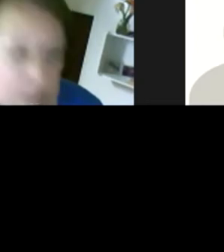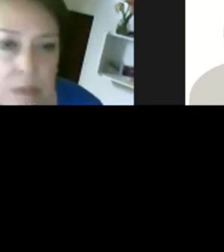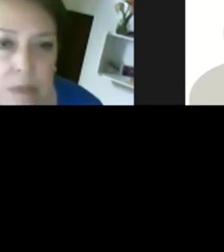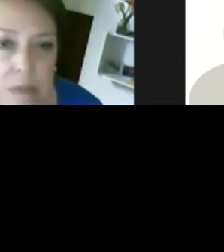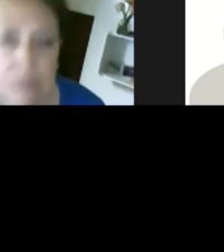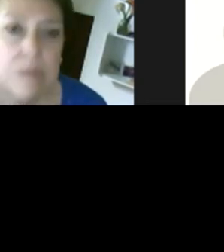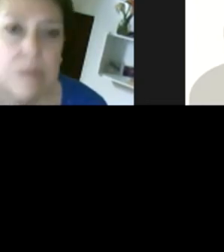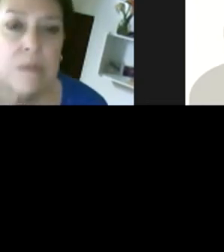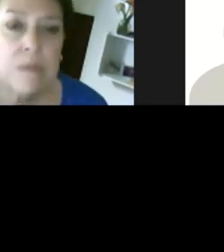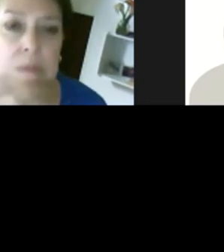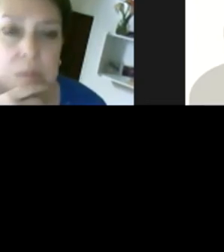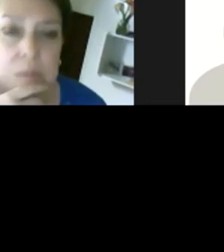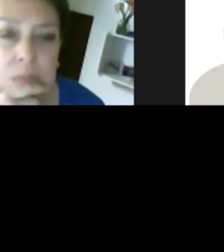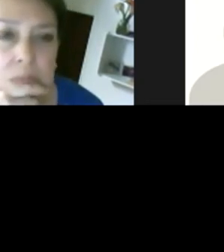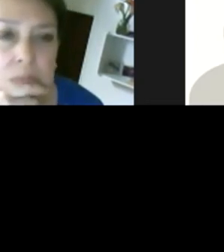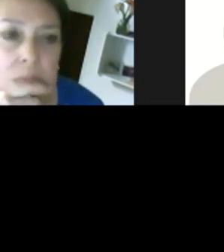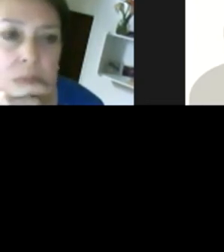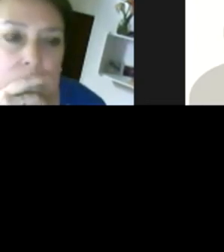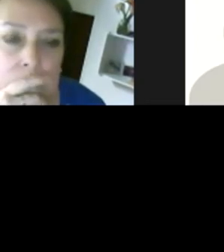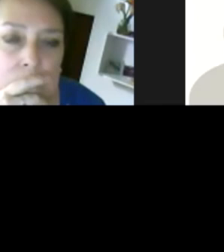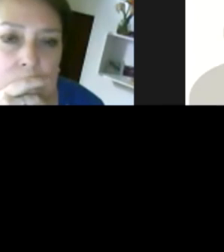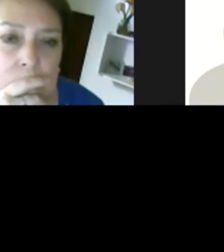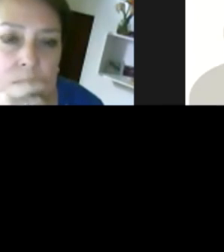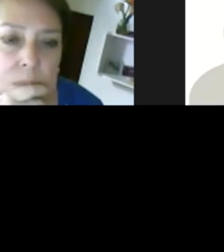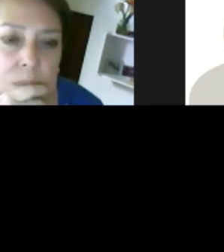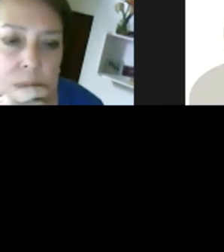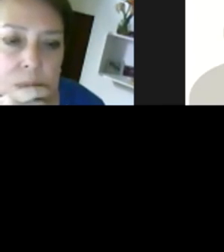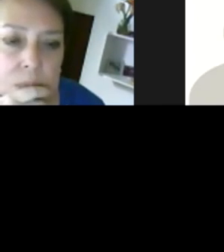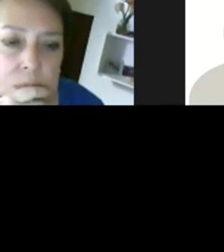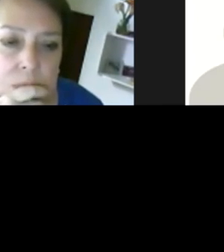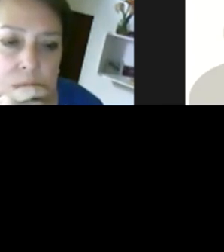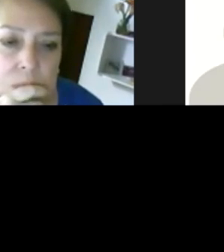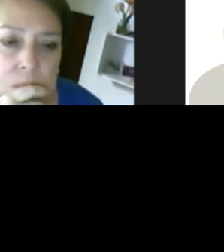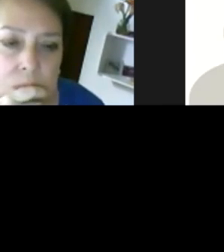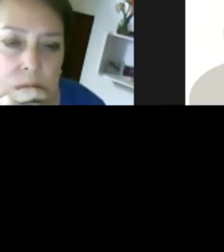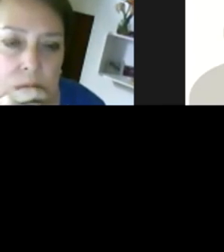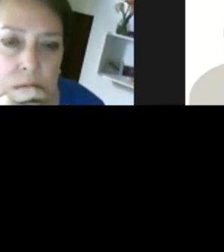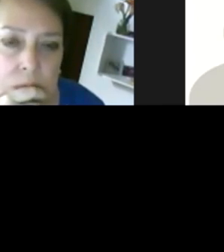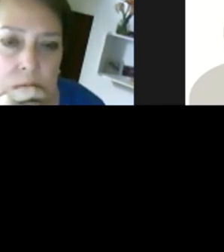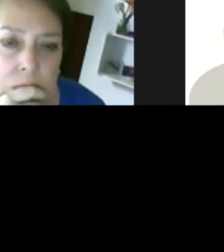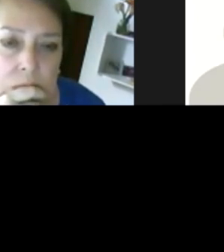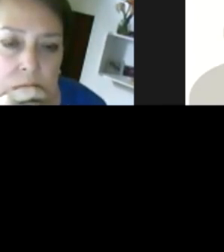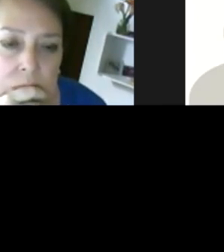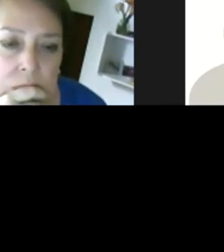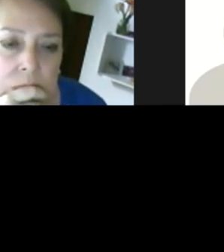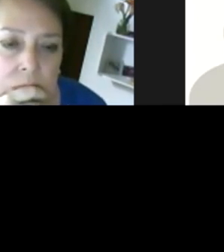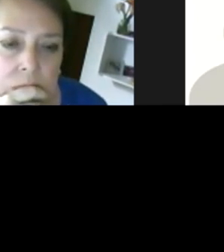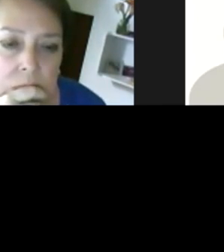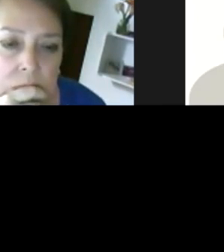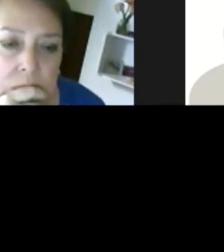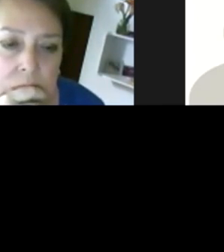cada vez más heterogéneo el campo académico de la educación física. Creo que por ahí hay una posición que yo ya